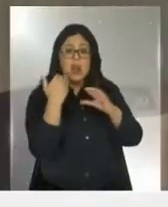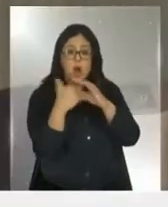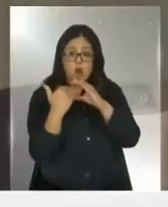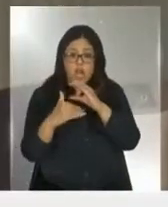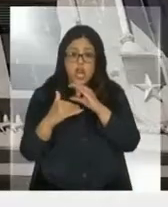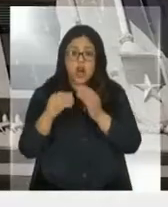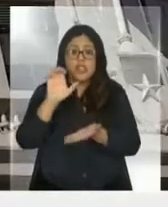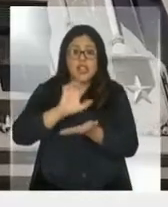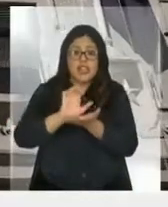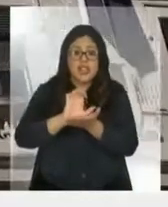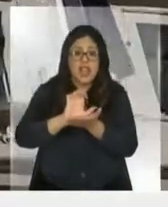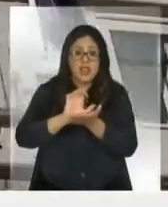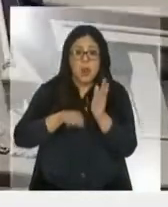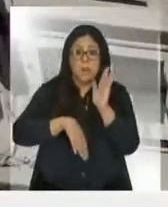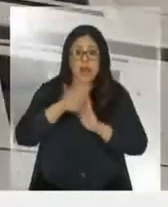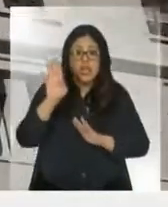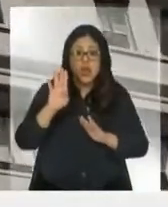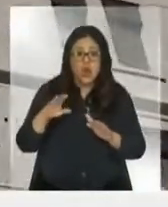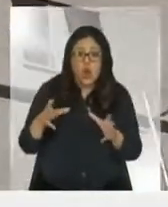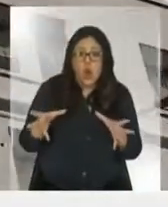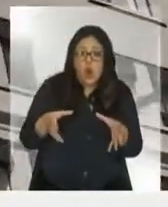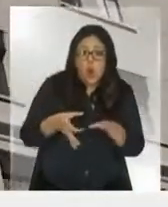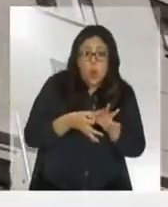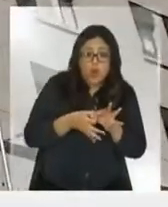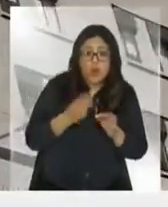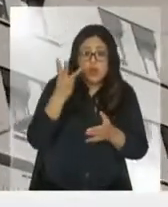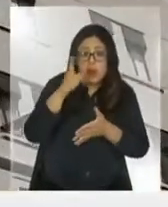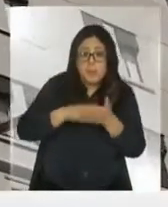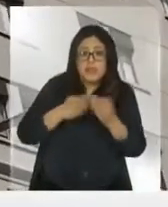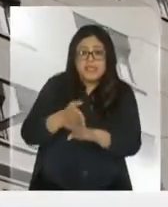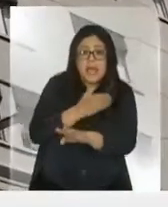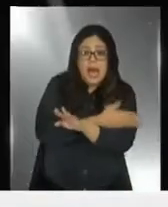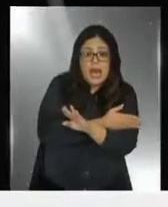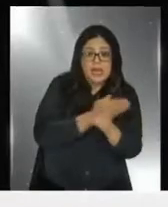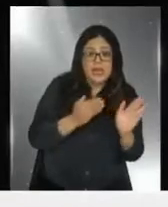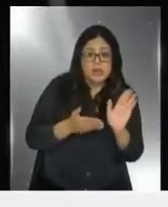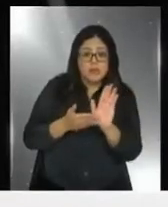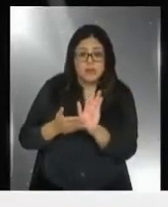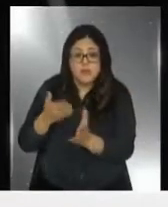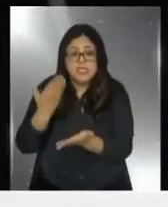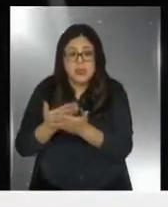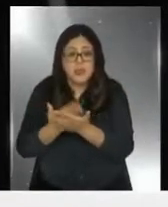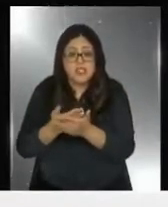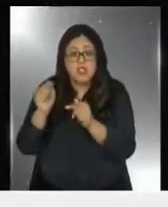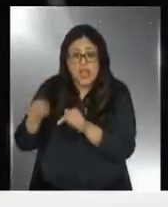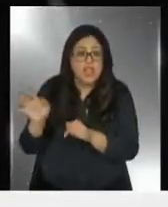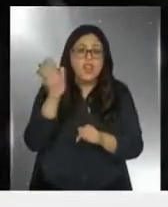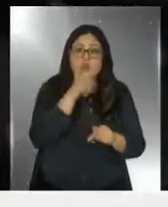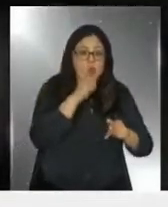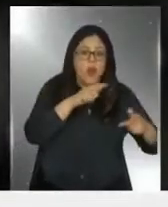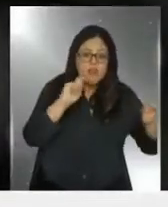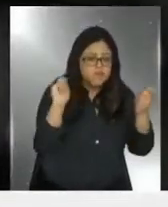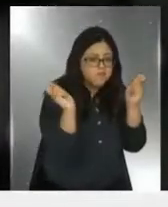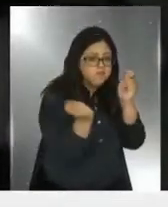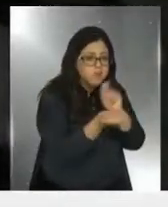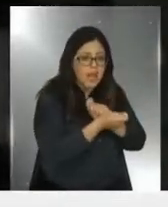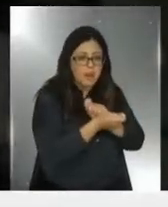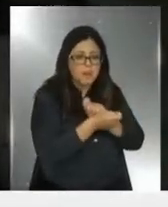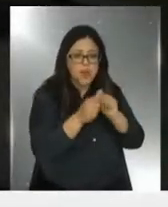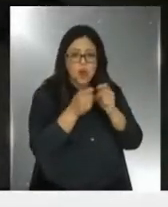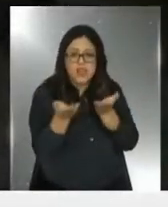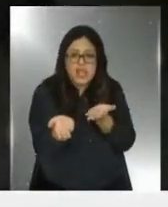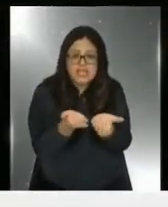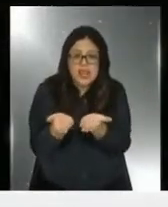Conjunto 3 meses antes de que saliera a la luz, aprovechándose que no actualizaron el servidor. Escuchamos